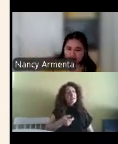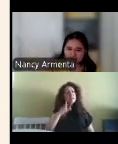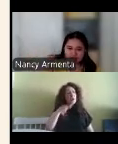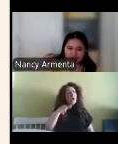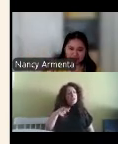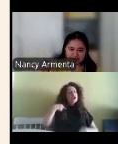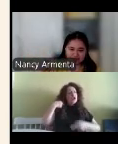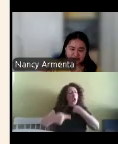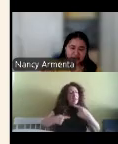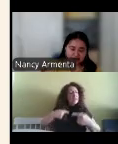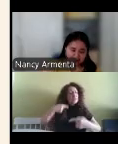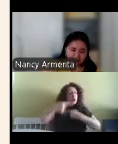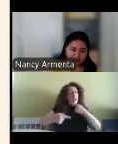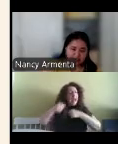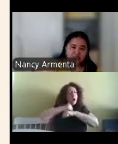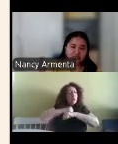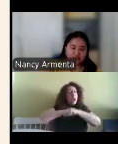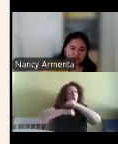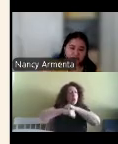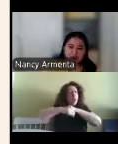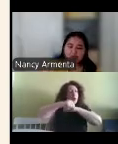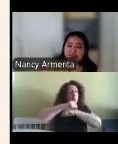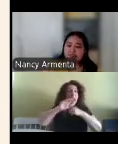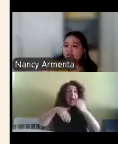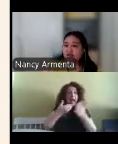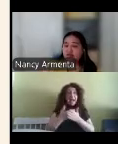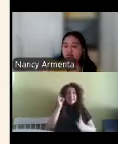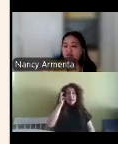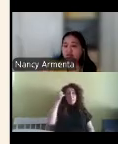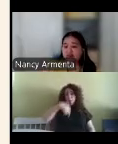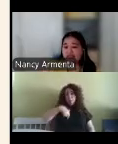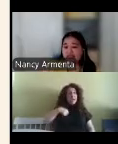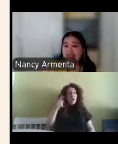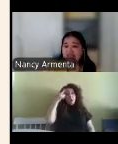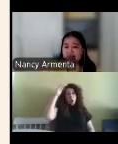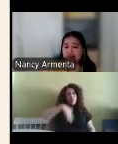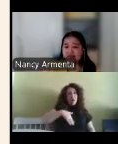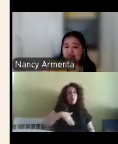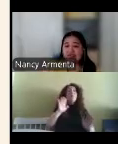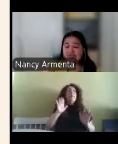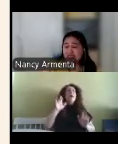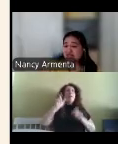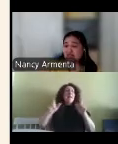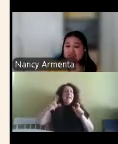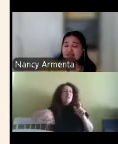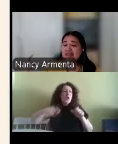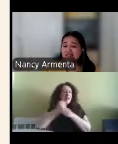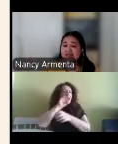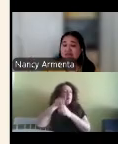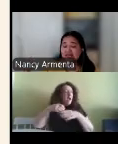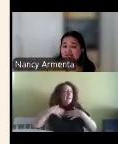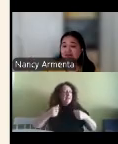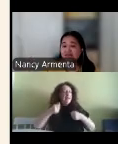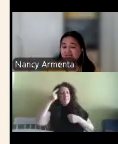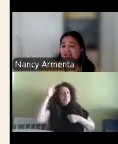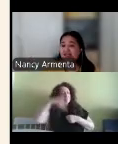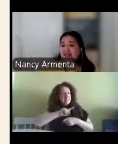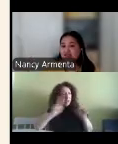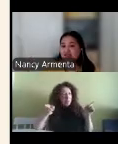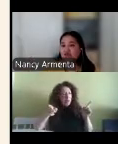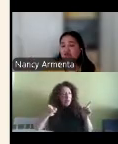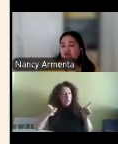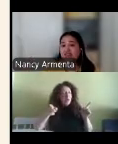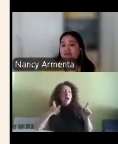acumulativo y muchas veces invisibles, también para las mujeres, pero también a veces para el propio personal sanitario. Y entonces se empieza a afectar